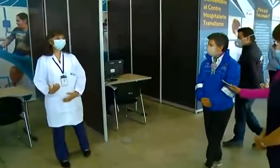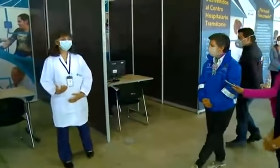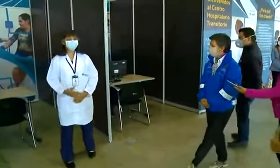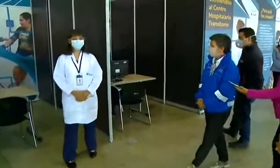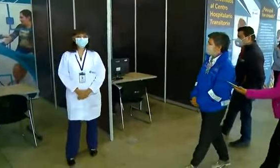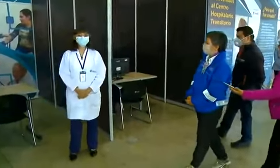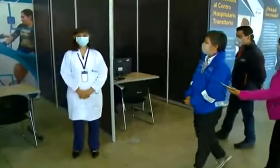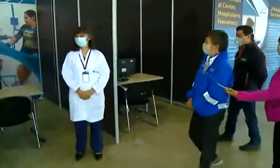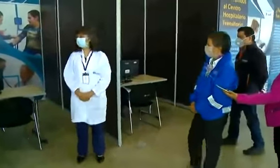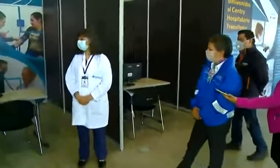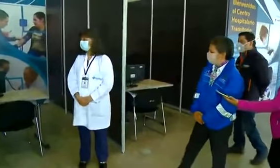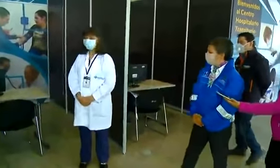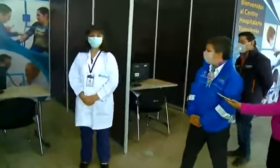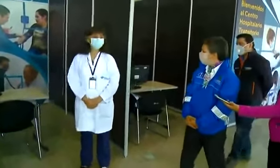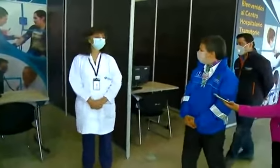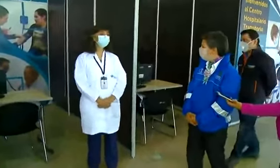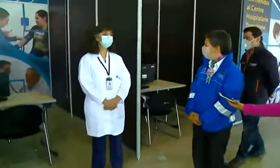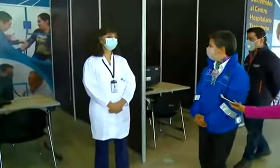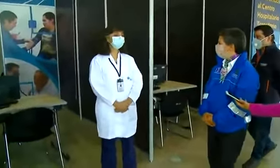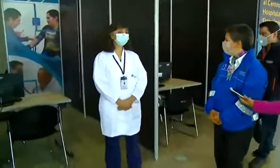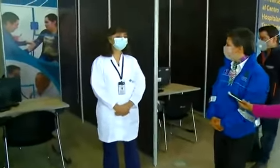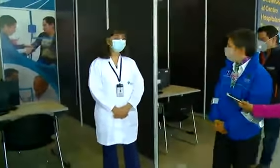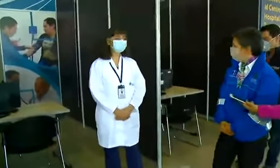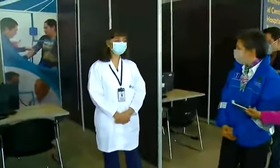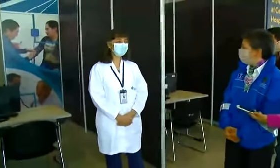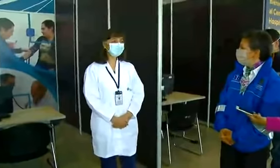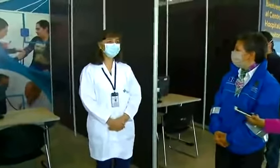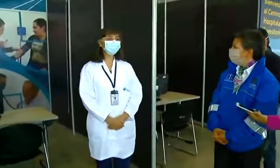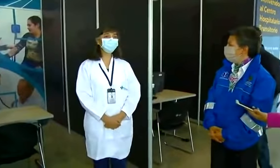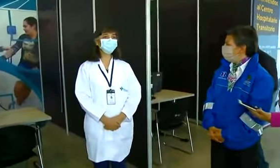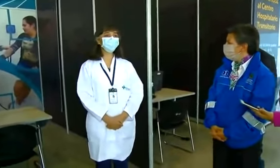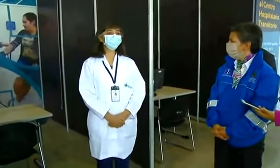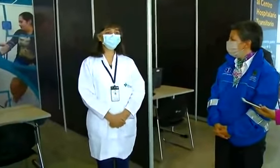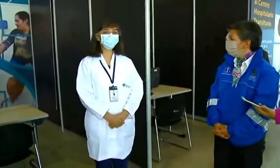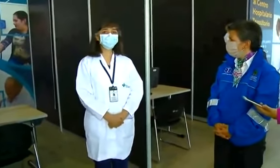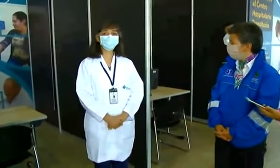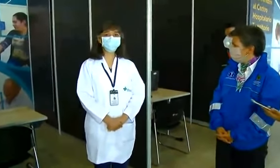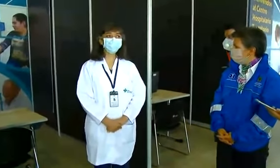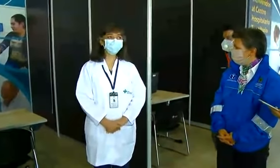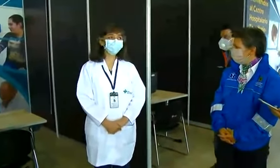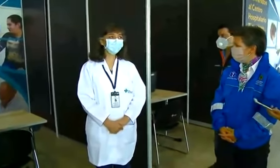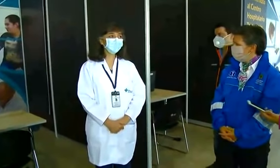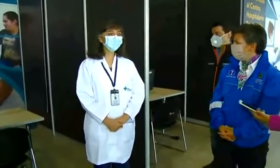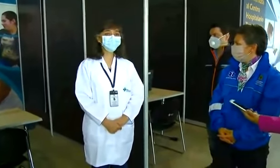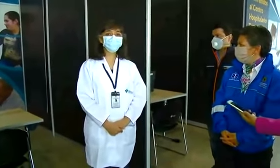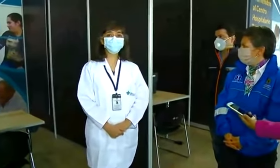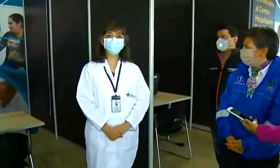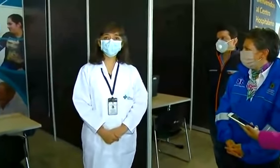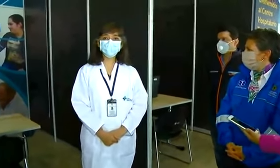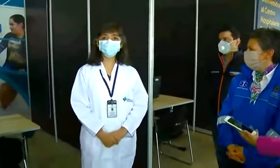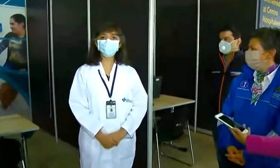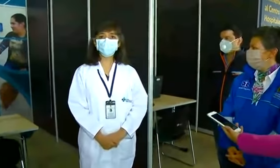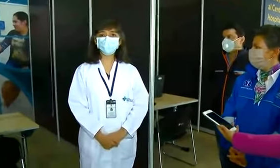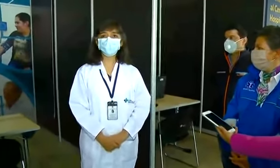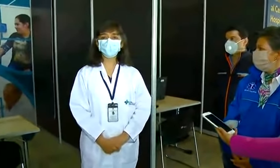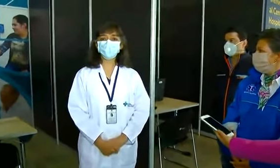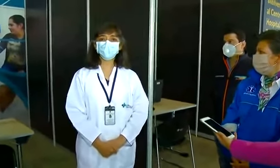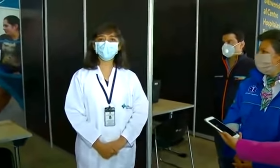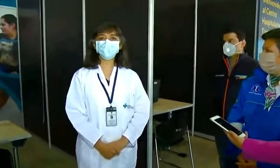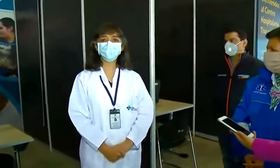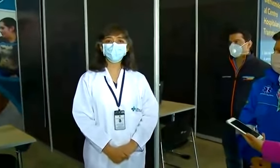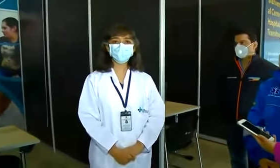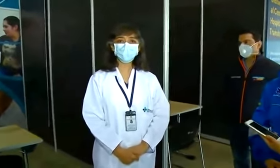área, este es el área de recepción de los familiares. Es el área donde vamos a tener contacto con los acudientes y familiares de